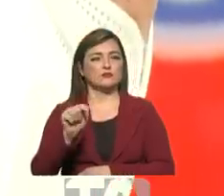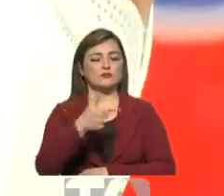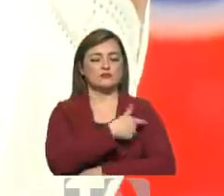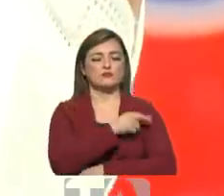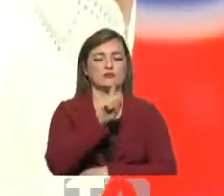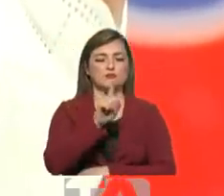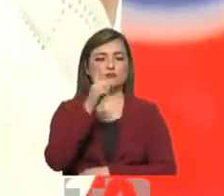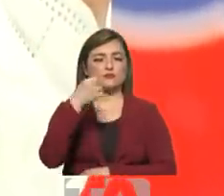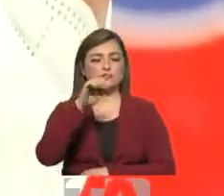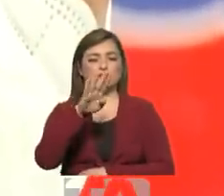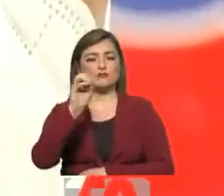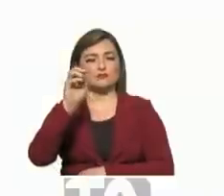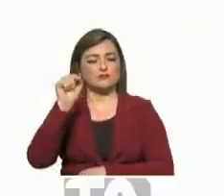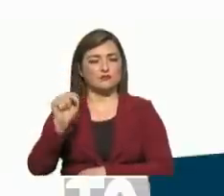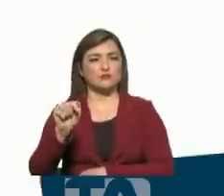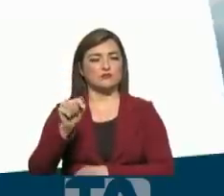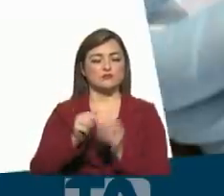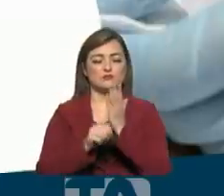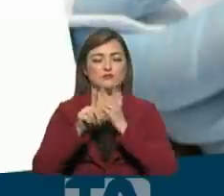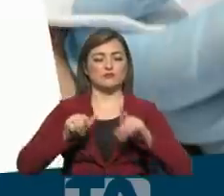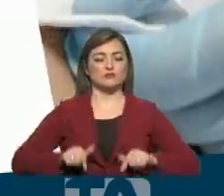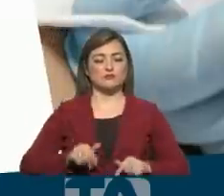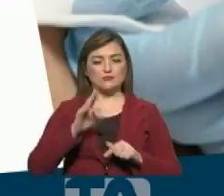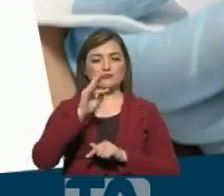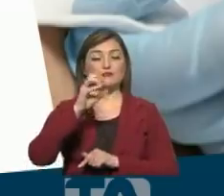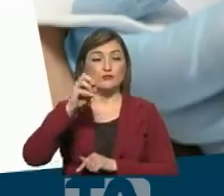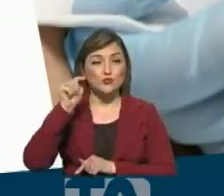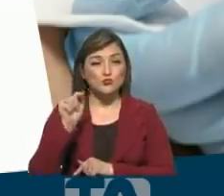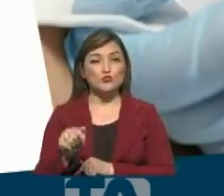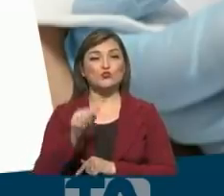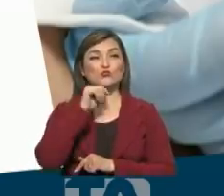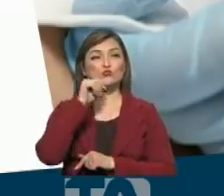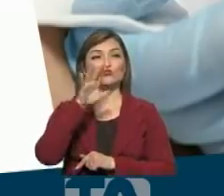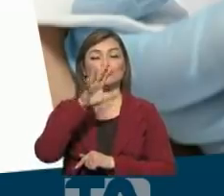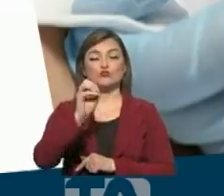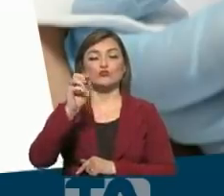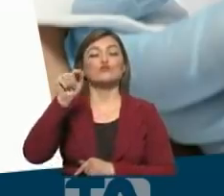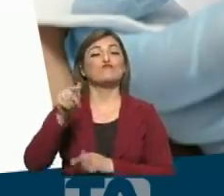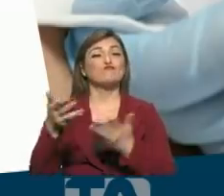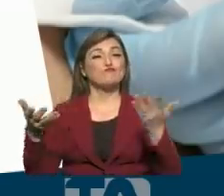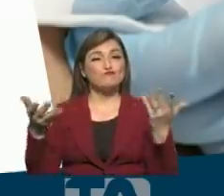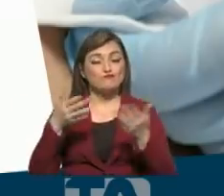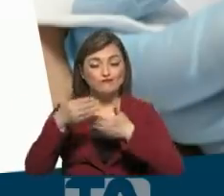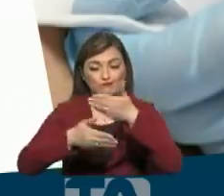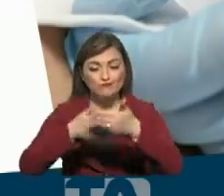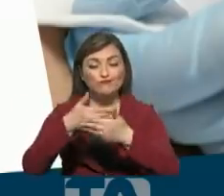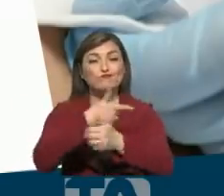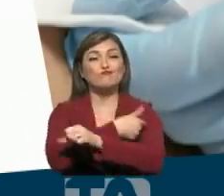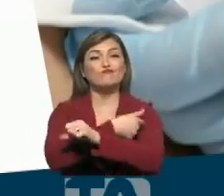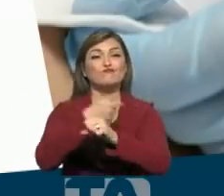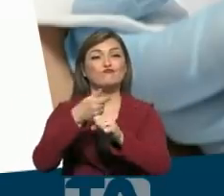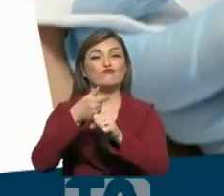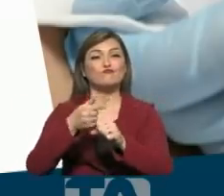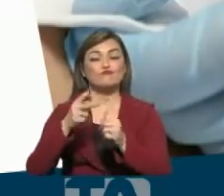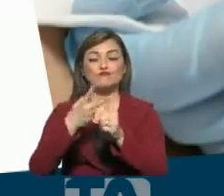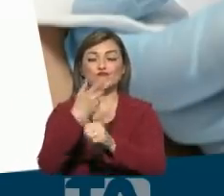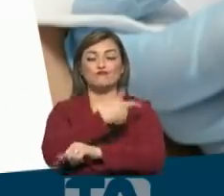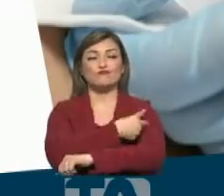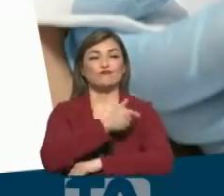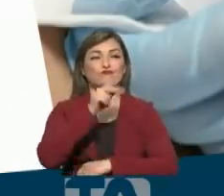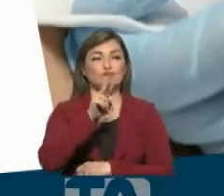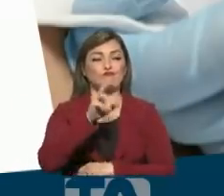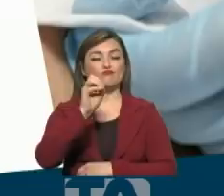Según el Ministerio de Salud, de las 700.000 dosis restantes, 500.000 corresponden a procesos de aplicación de segunda dosis